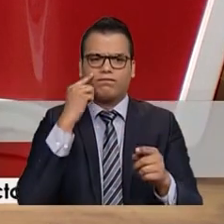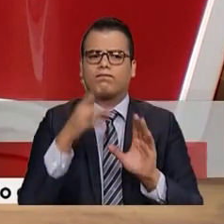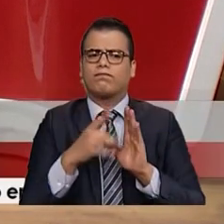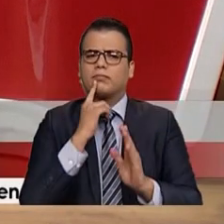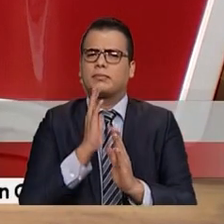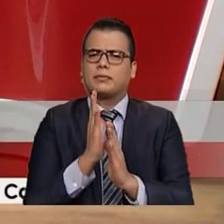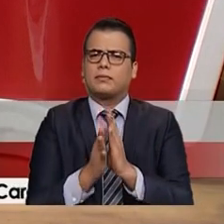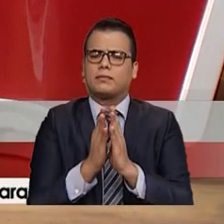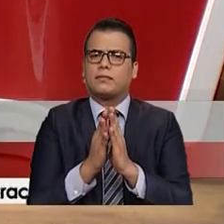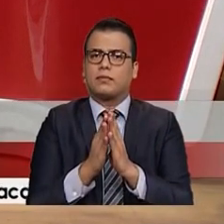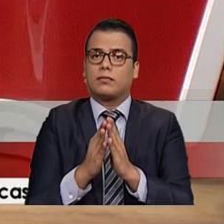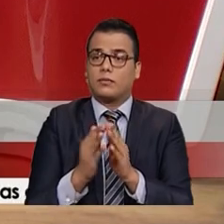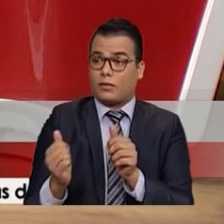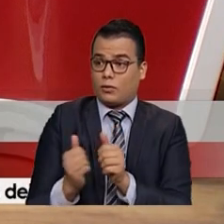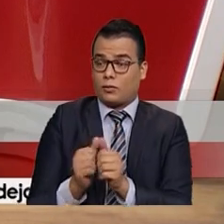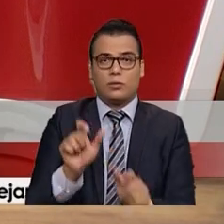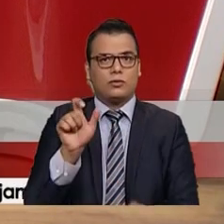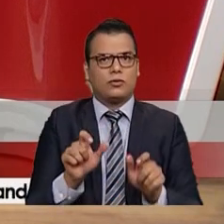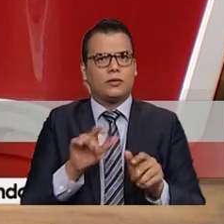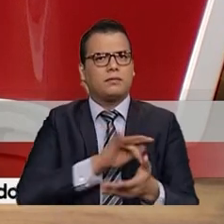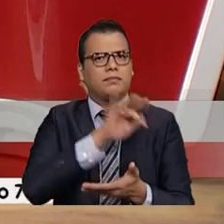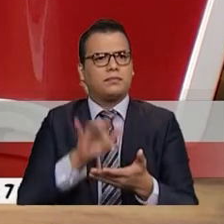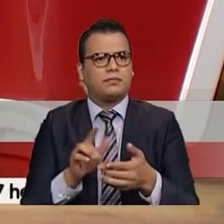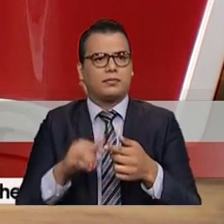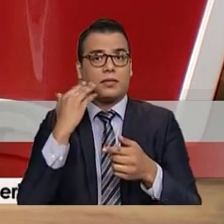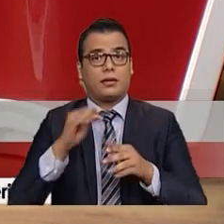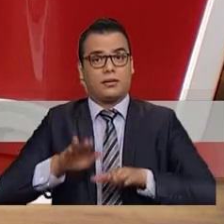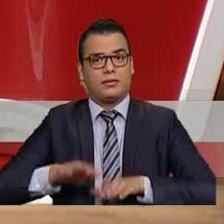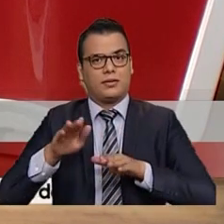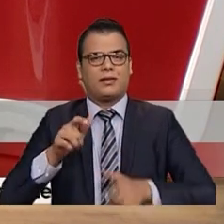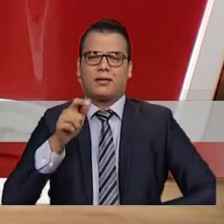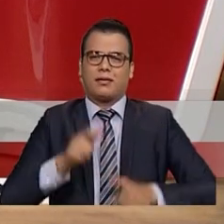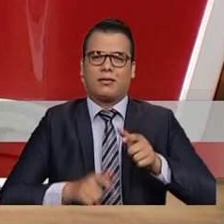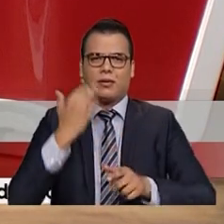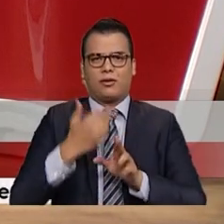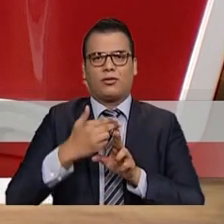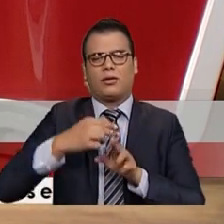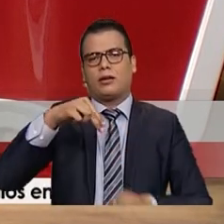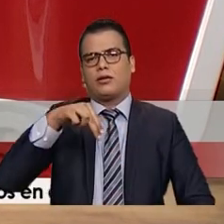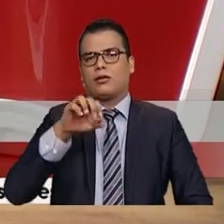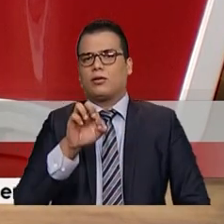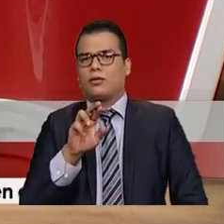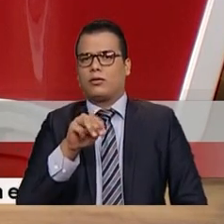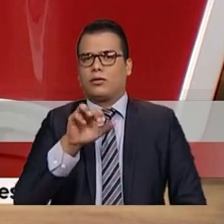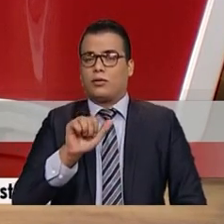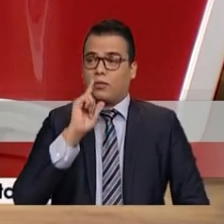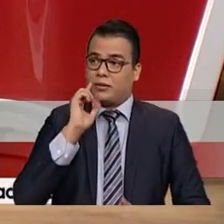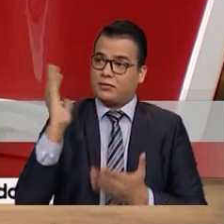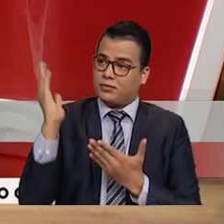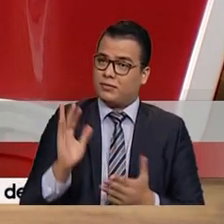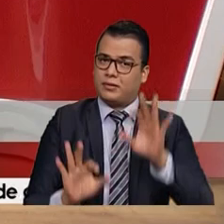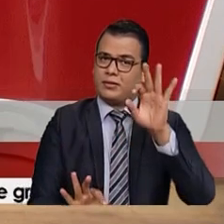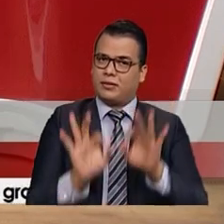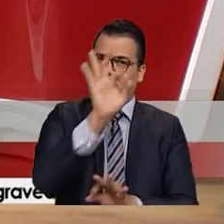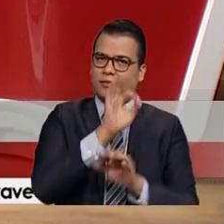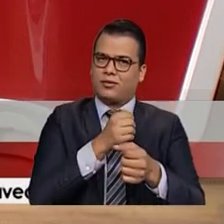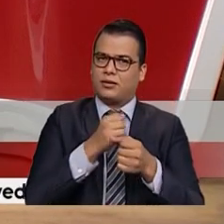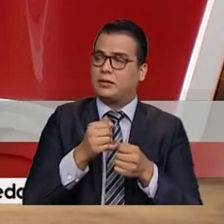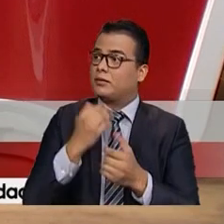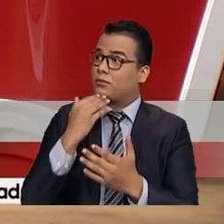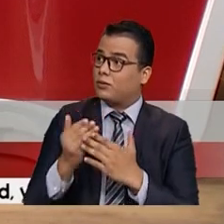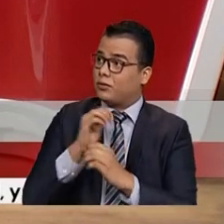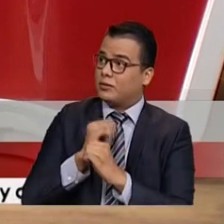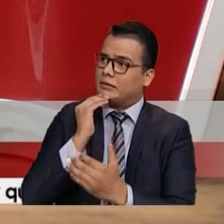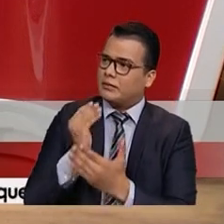en el cual tenemos dos invitados muy especiales la representante de la cámara no es multado bienvenida telepacífico noticias oscar muy buenas noches gracias por la invitación